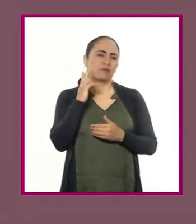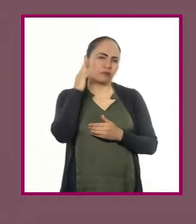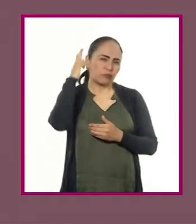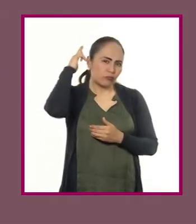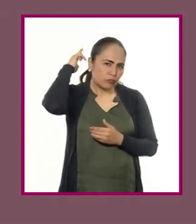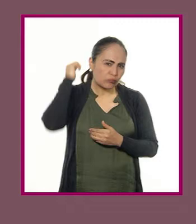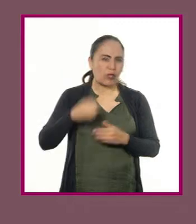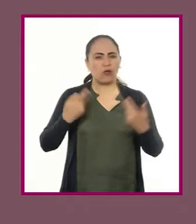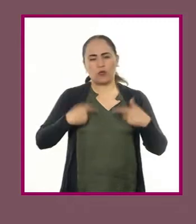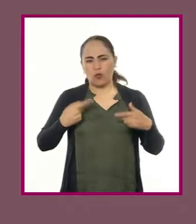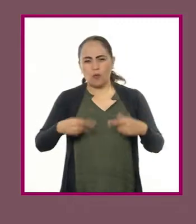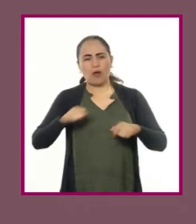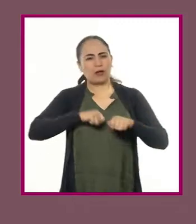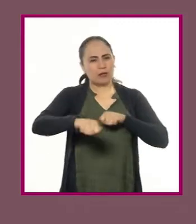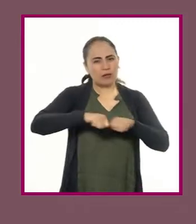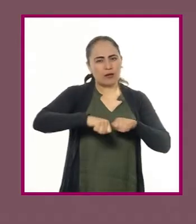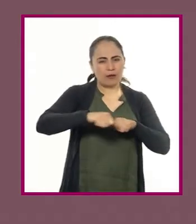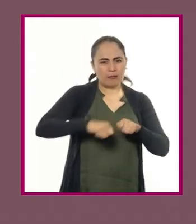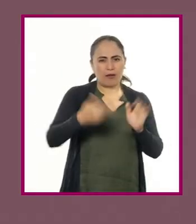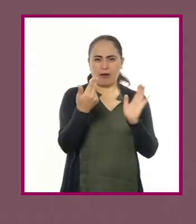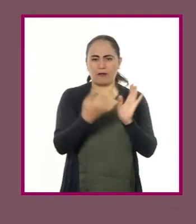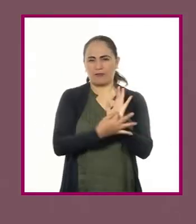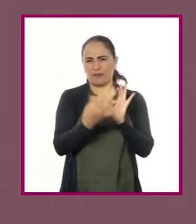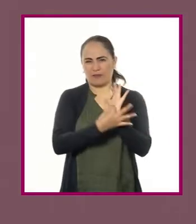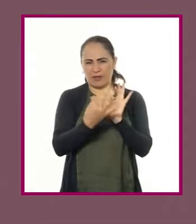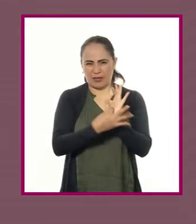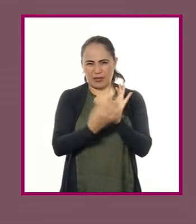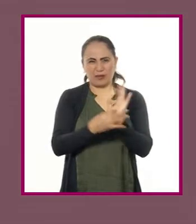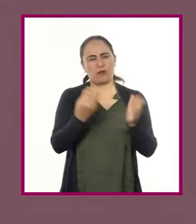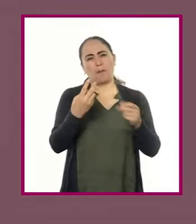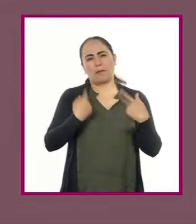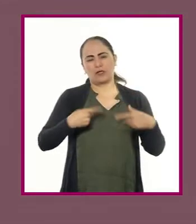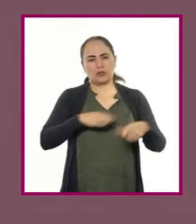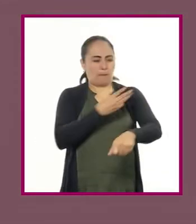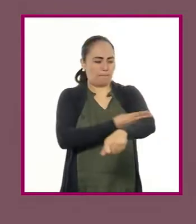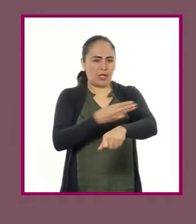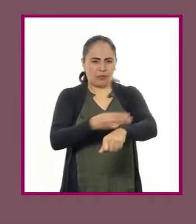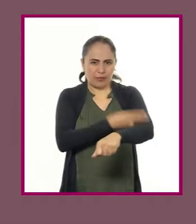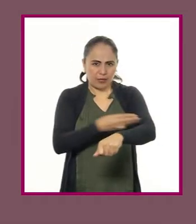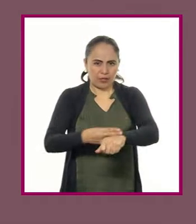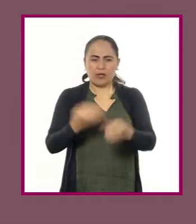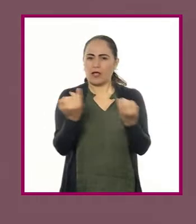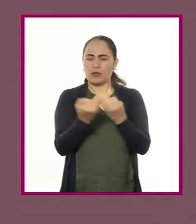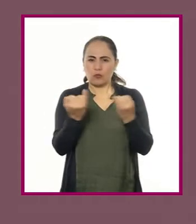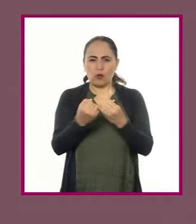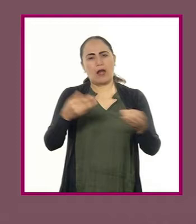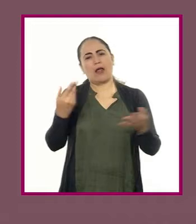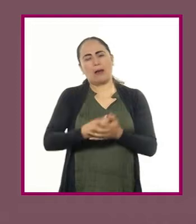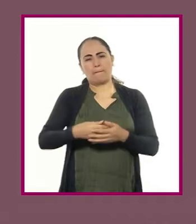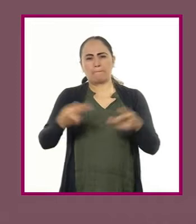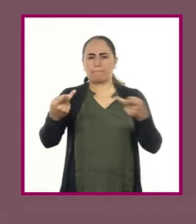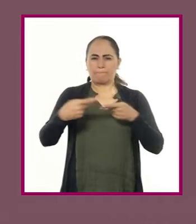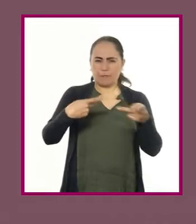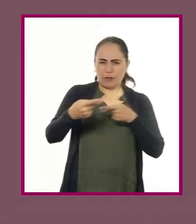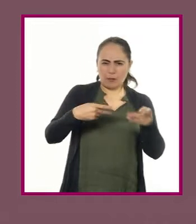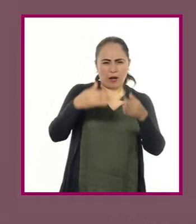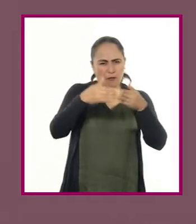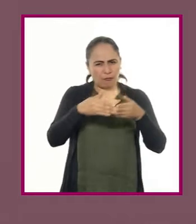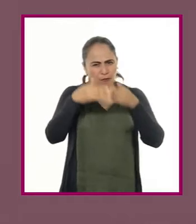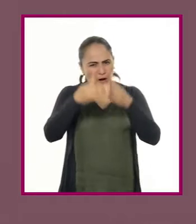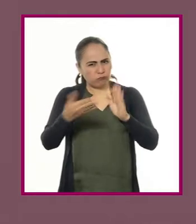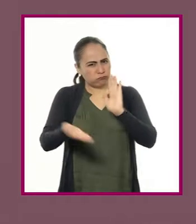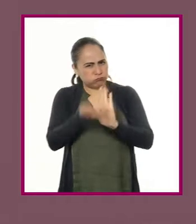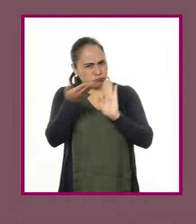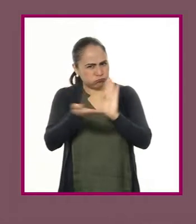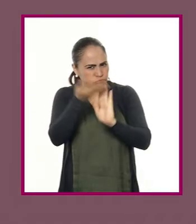lavanderos, herreros, carpinteros, aserradores en la preparación y fabricación de navíos,